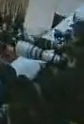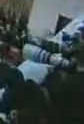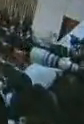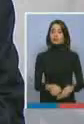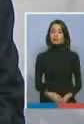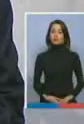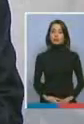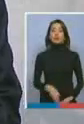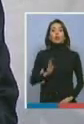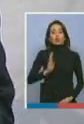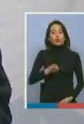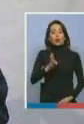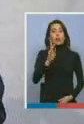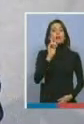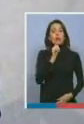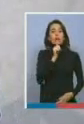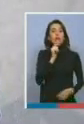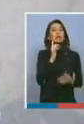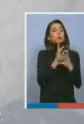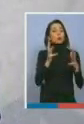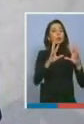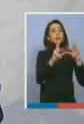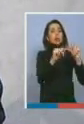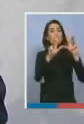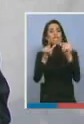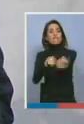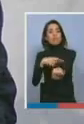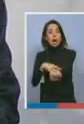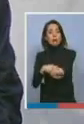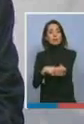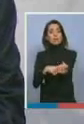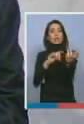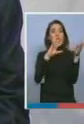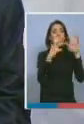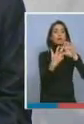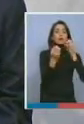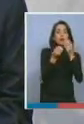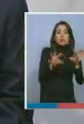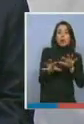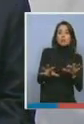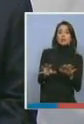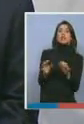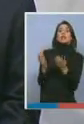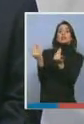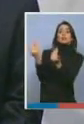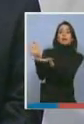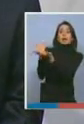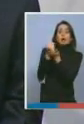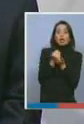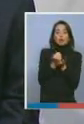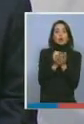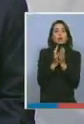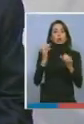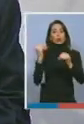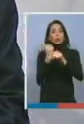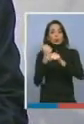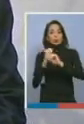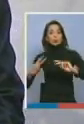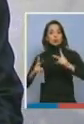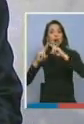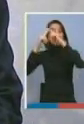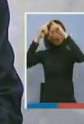catástrofes. Todavía quedan muchas familias damnificadas esperando ayuda y muchas obras